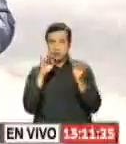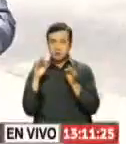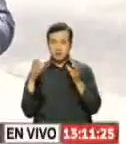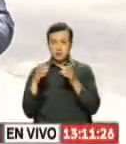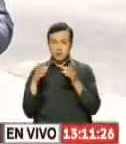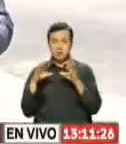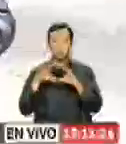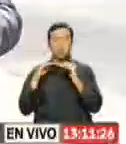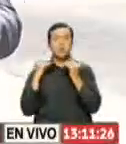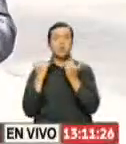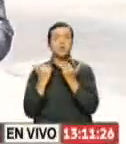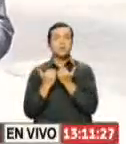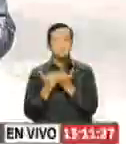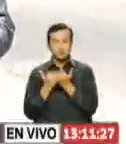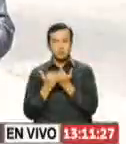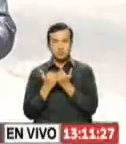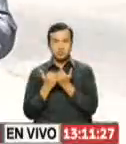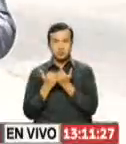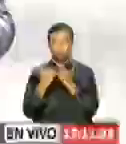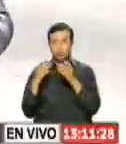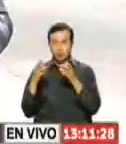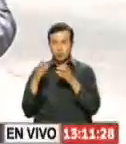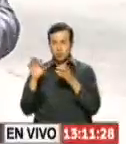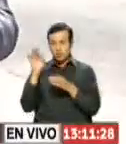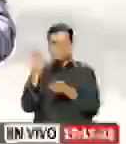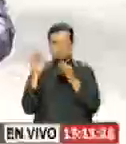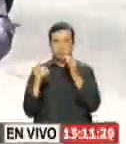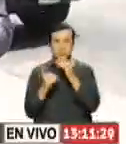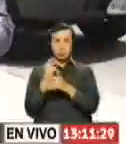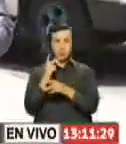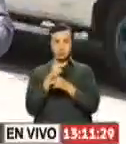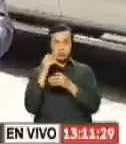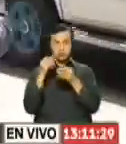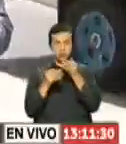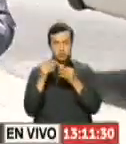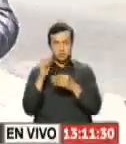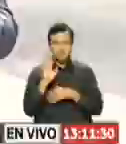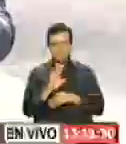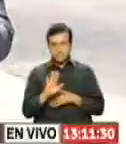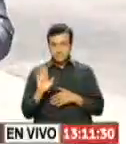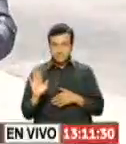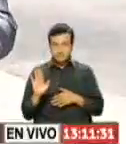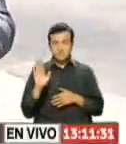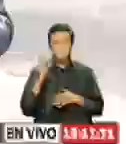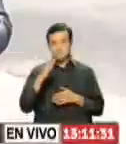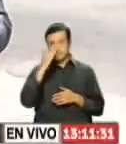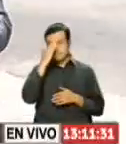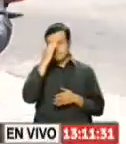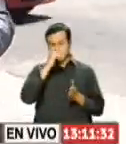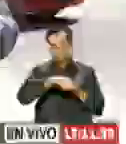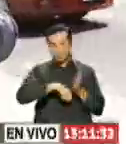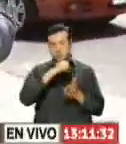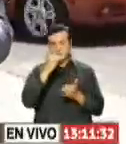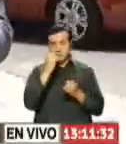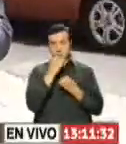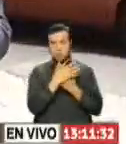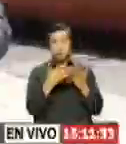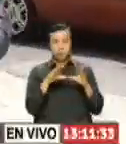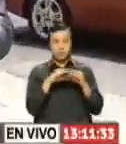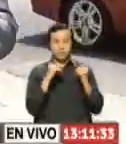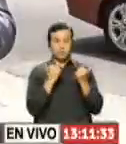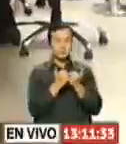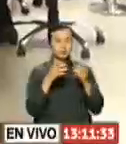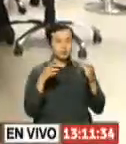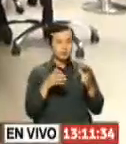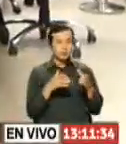conformación de la Comisión Ciudadana que designará al Consejo de la Judicatura. Lo que sí se aprobó el día de hoy es la comisión, en